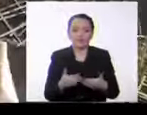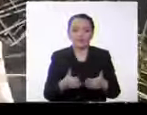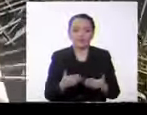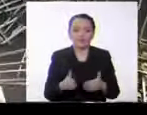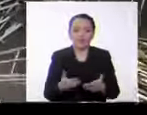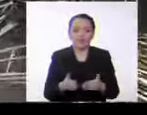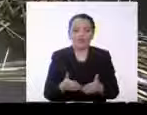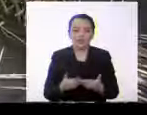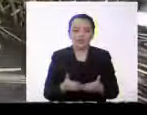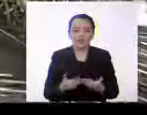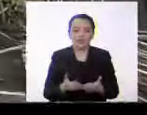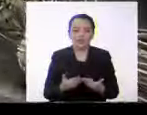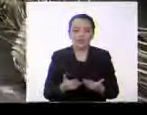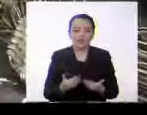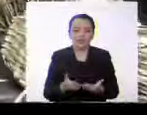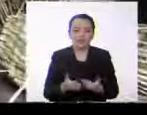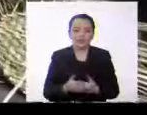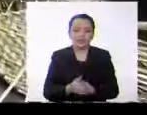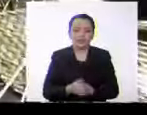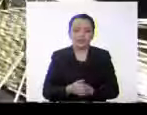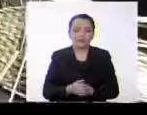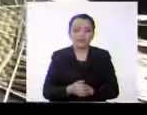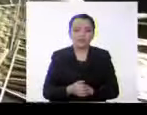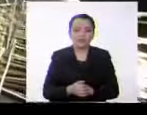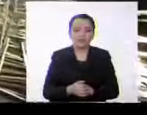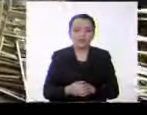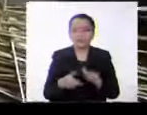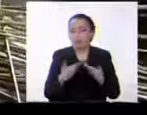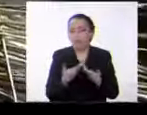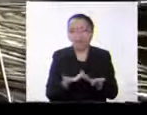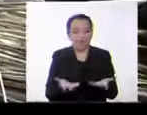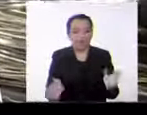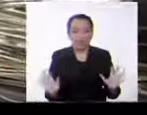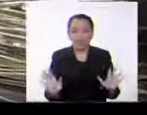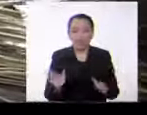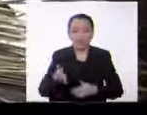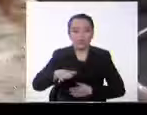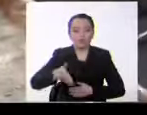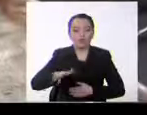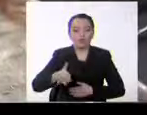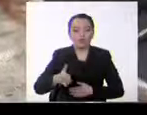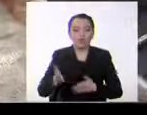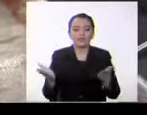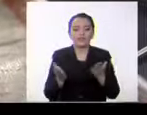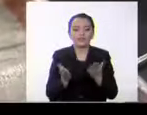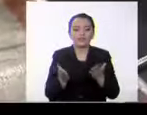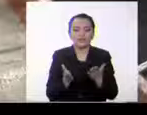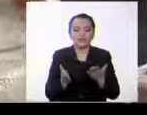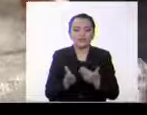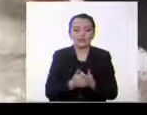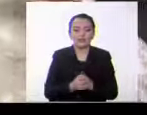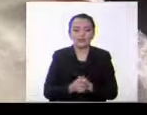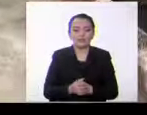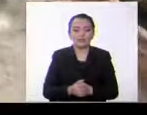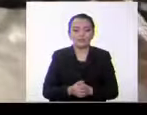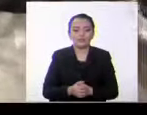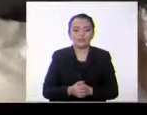artesanos, ¿verdad? Que cualquier cosa se utiliza para artesanías.